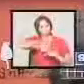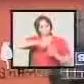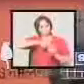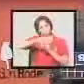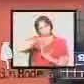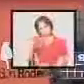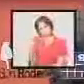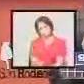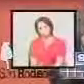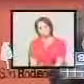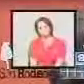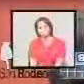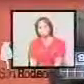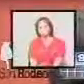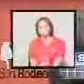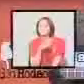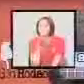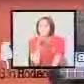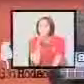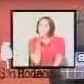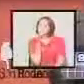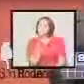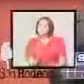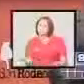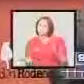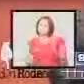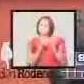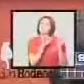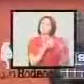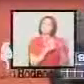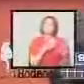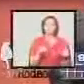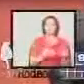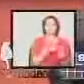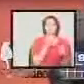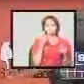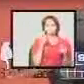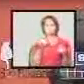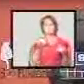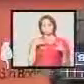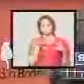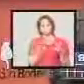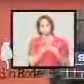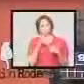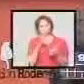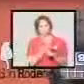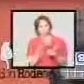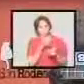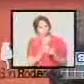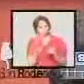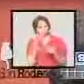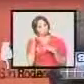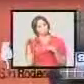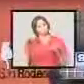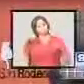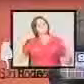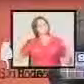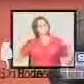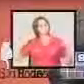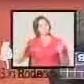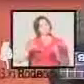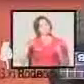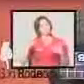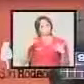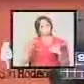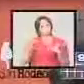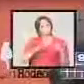¿verdad? Recomendación importante es que primero las personas hagan buen uso del crédito, porque esa es otra de las cosas que se